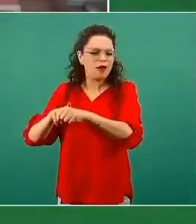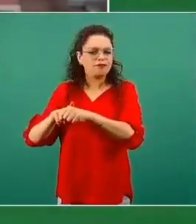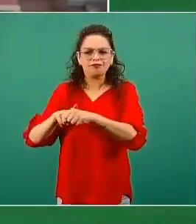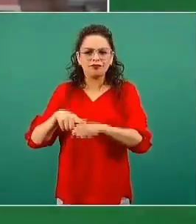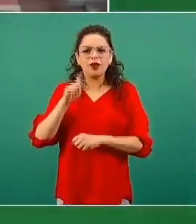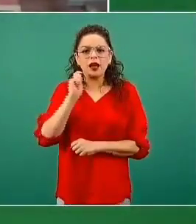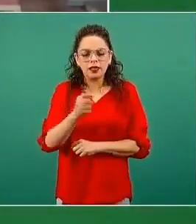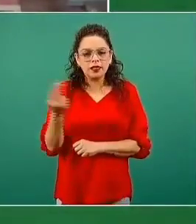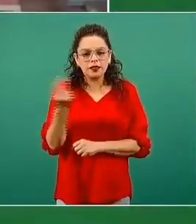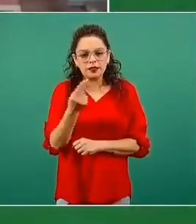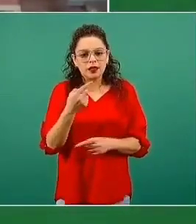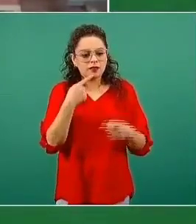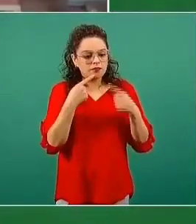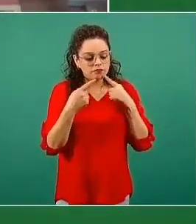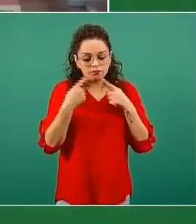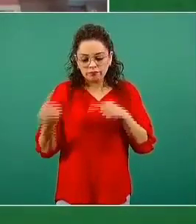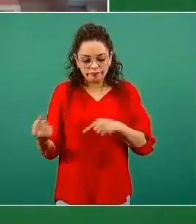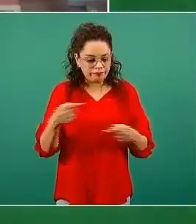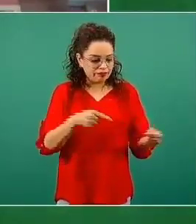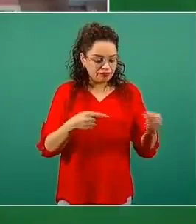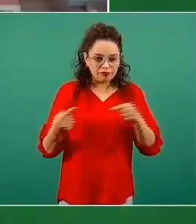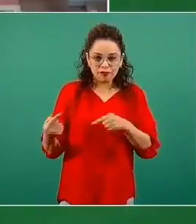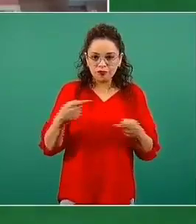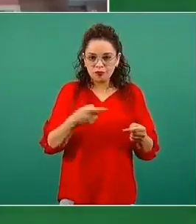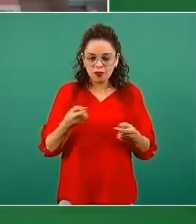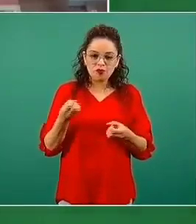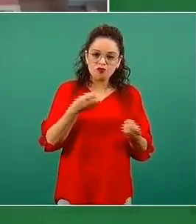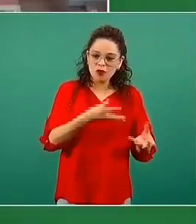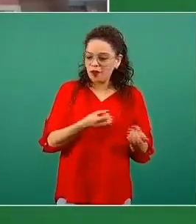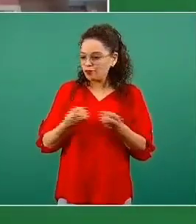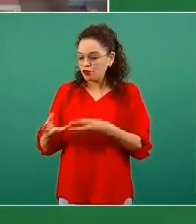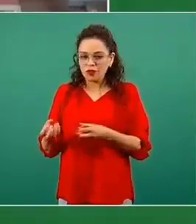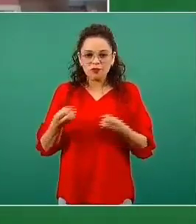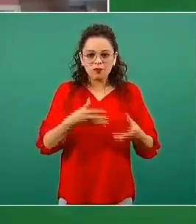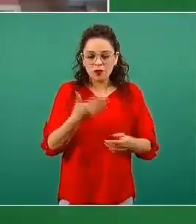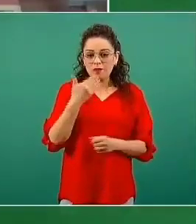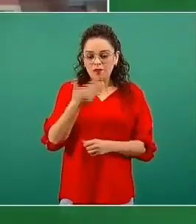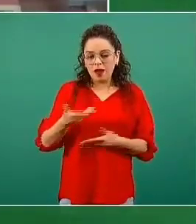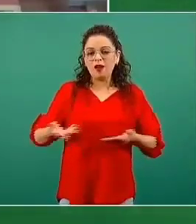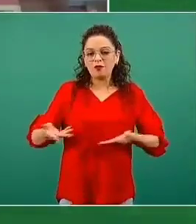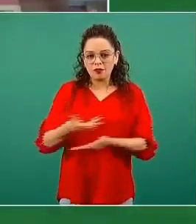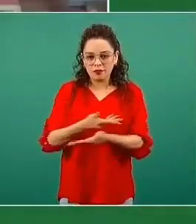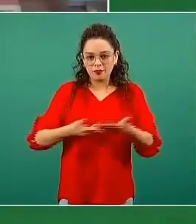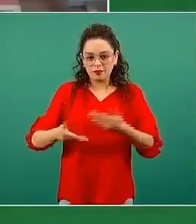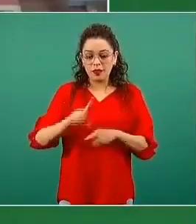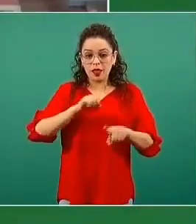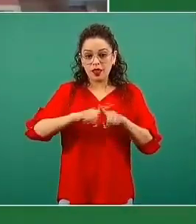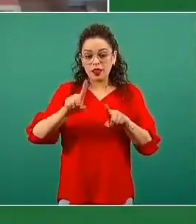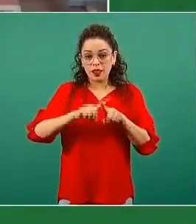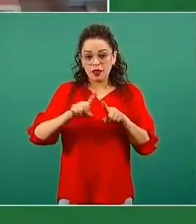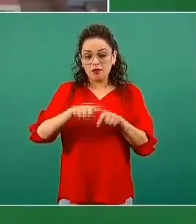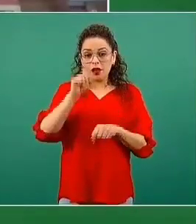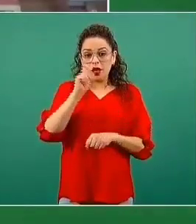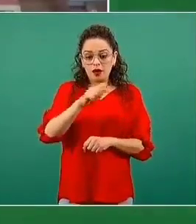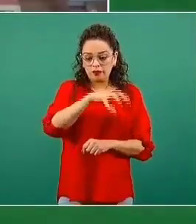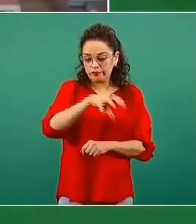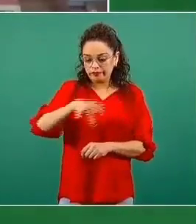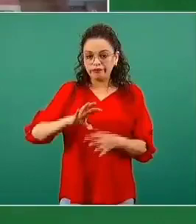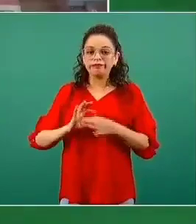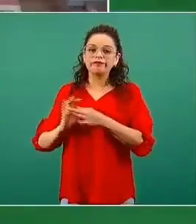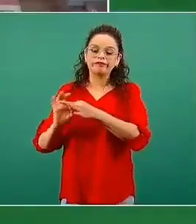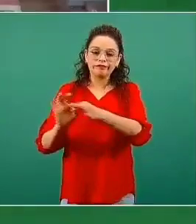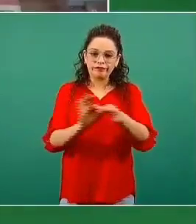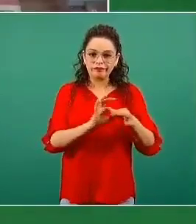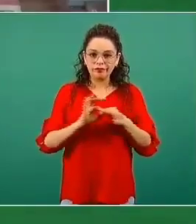abra un diálogo de ida y venida, con una visión multisectorial. Entendemos que la atención de